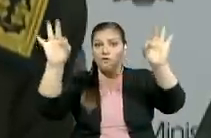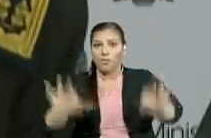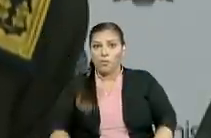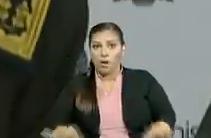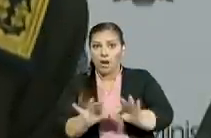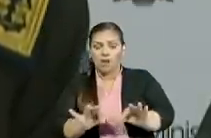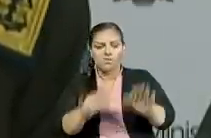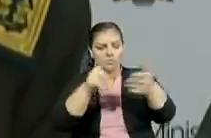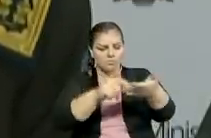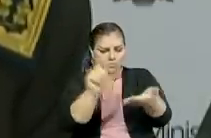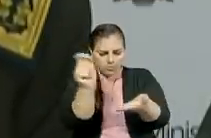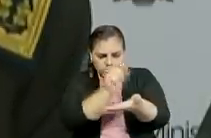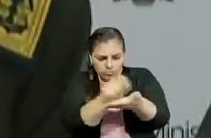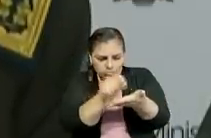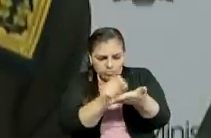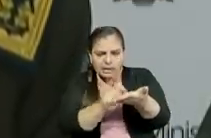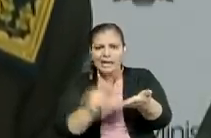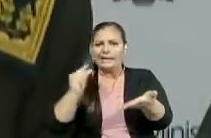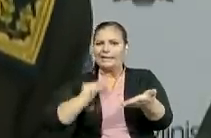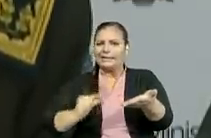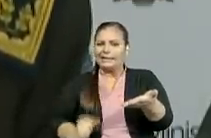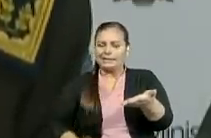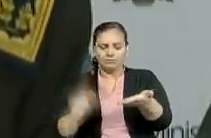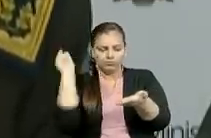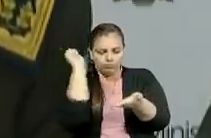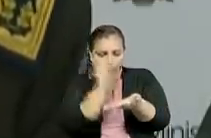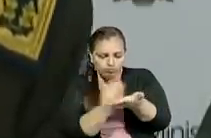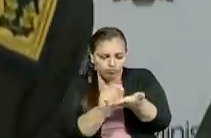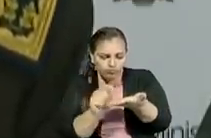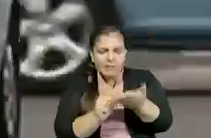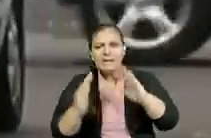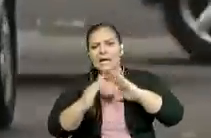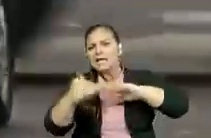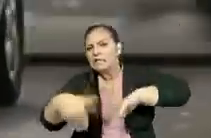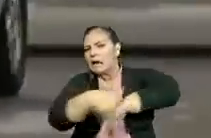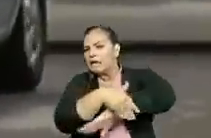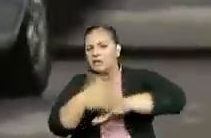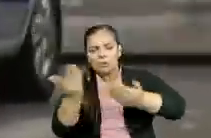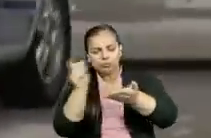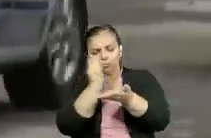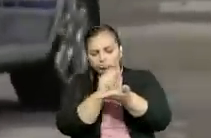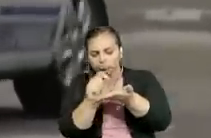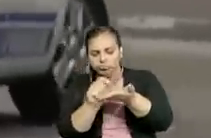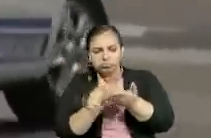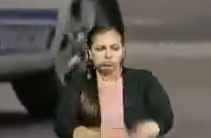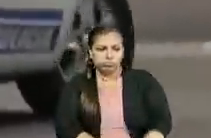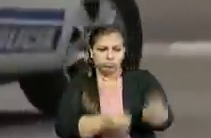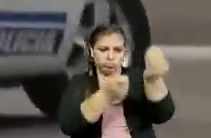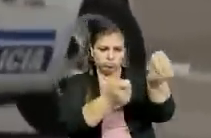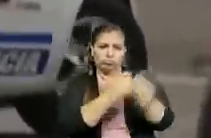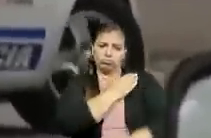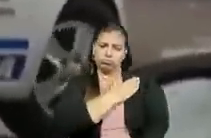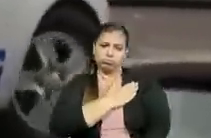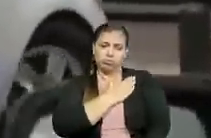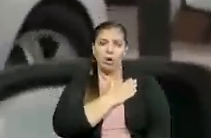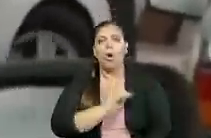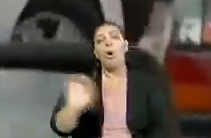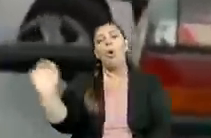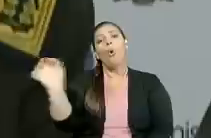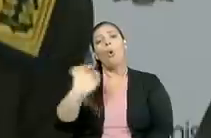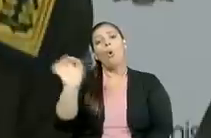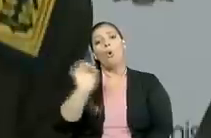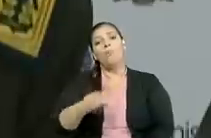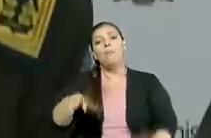su domicilio, dejando por debajo de la puerta o en el buzón las horas que ha hecho la revisión de su domicilio. Recuerdan